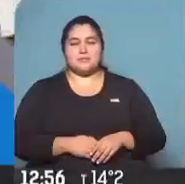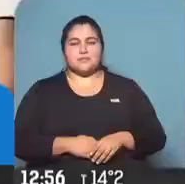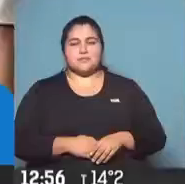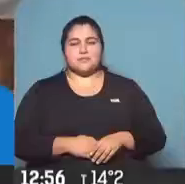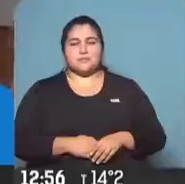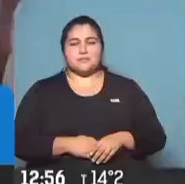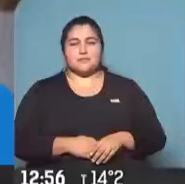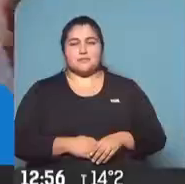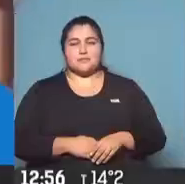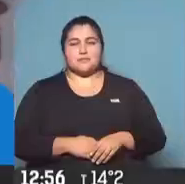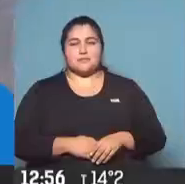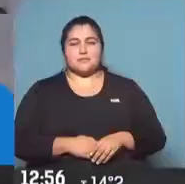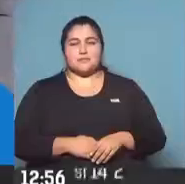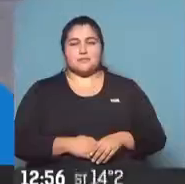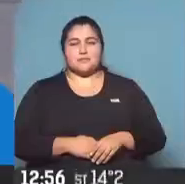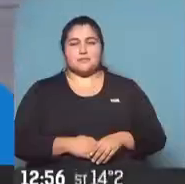y